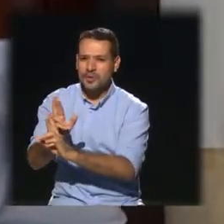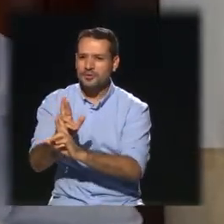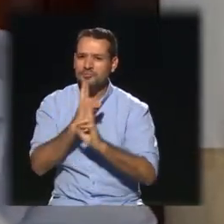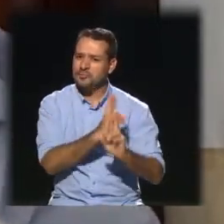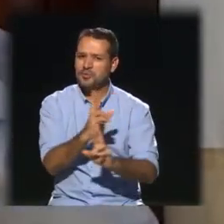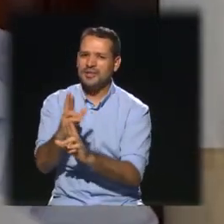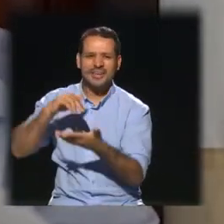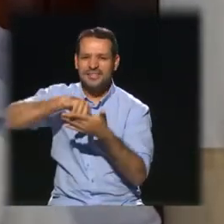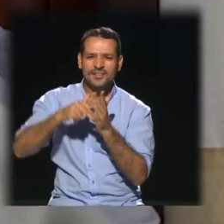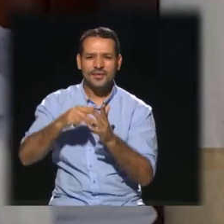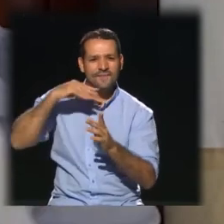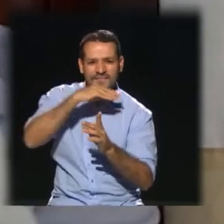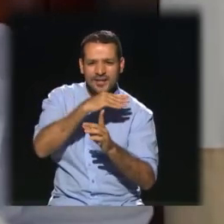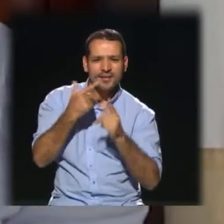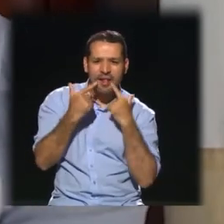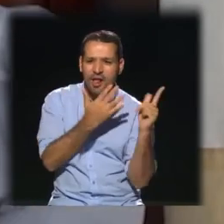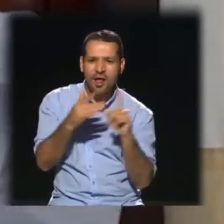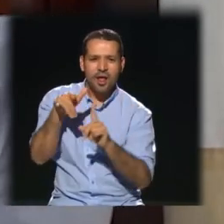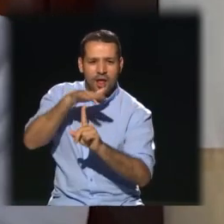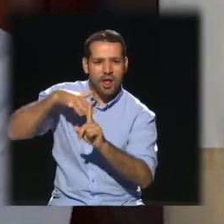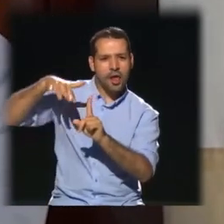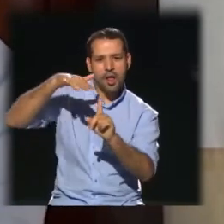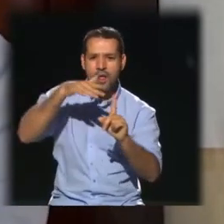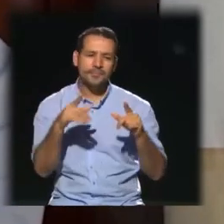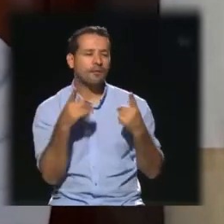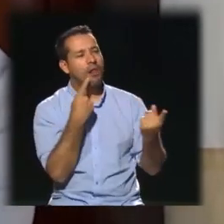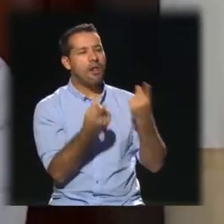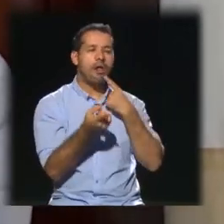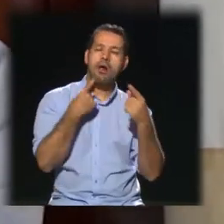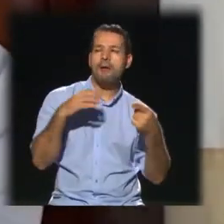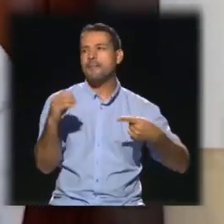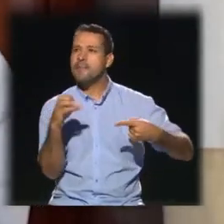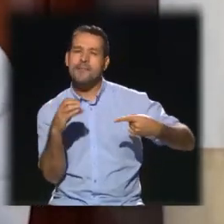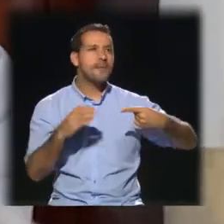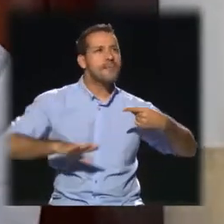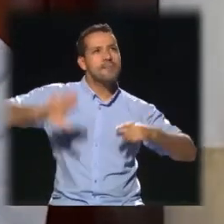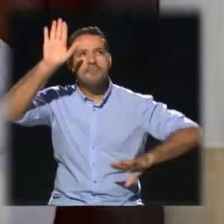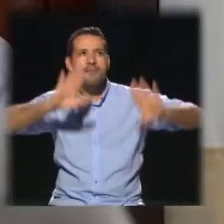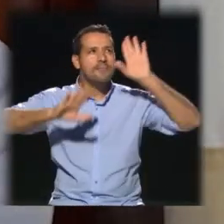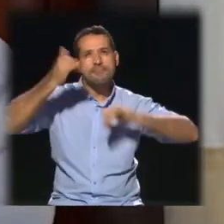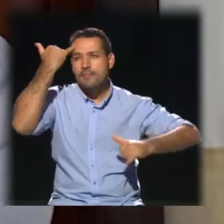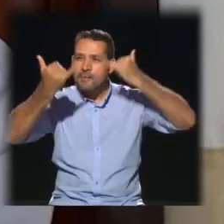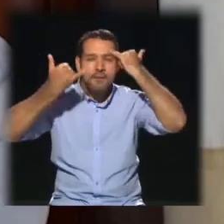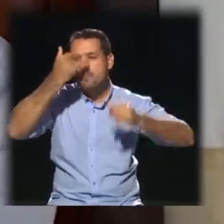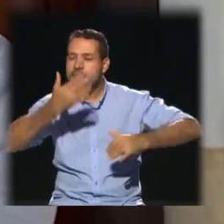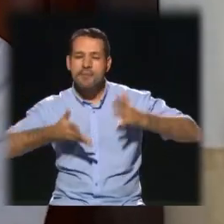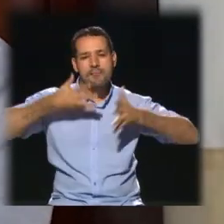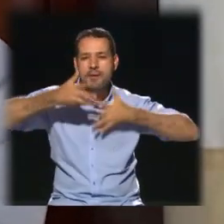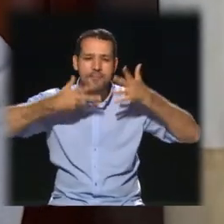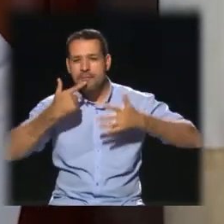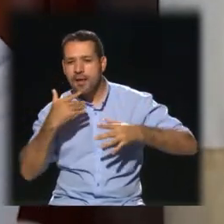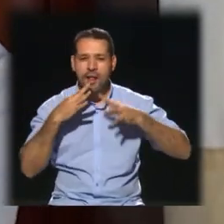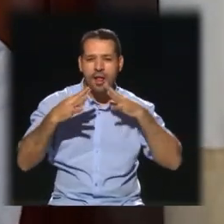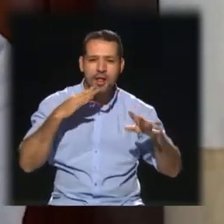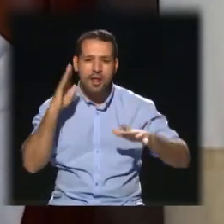pregunte. Falacia argumentativa es cuando tú estás así en el debate, todo chévere, todo bacano, todo prendido, todo con tus ideas alborotadas, y de repente llegan